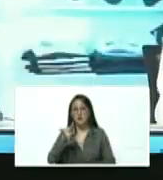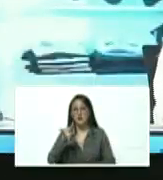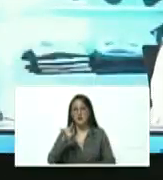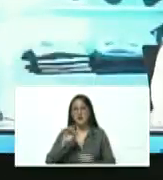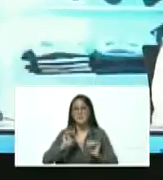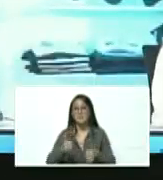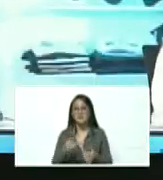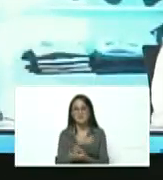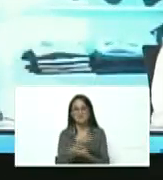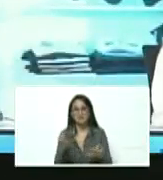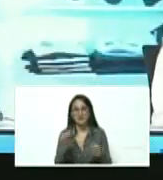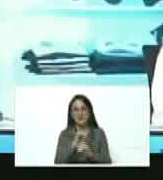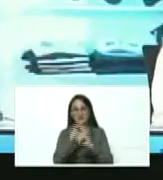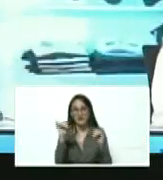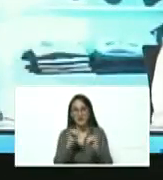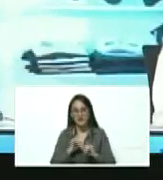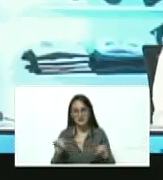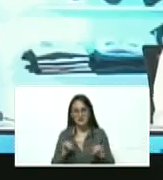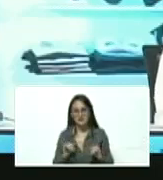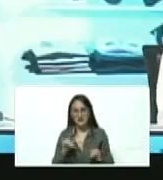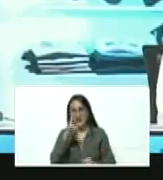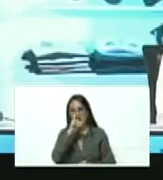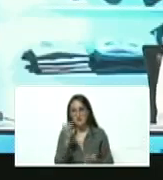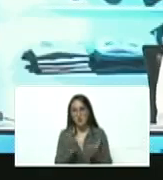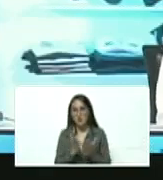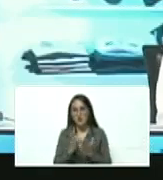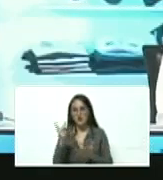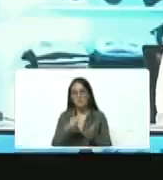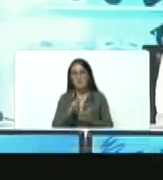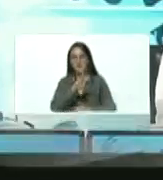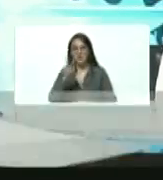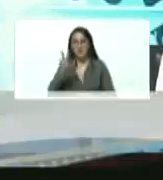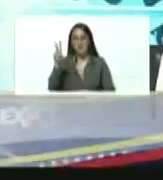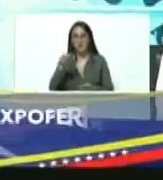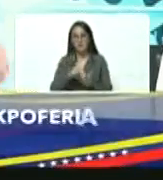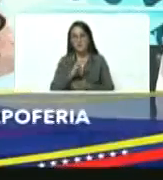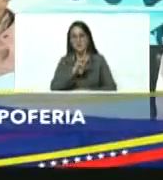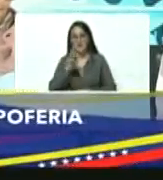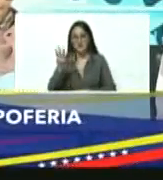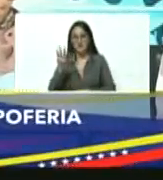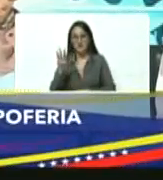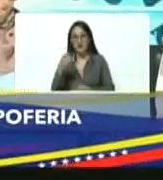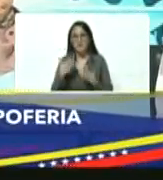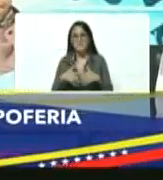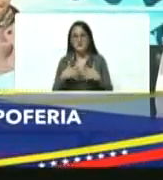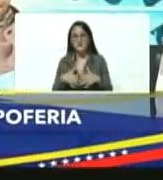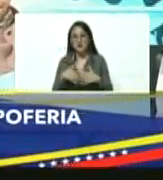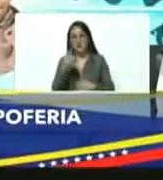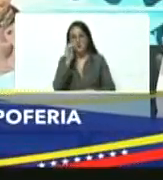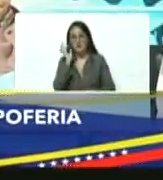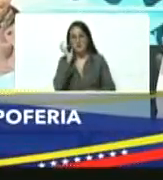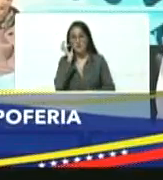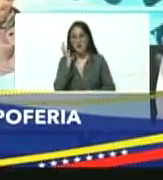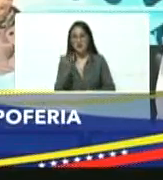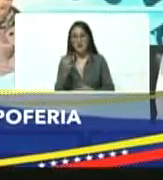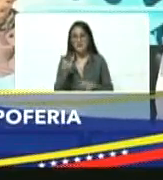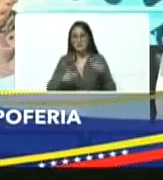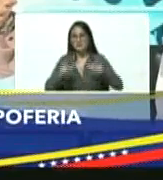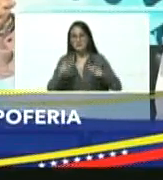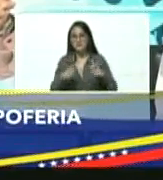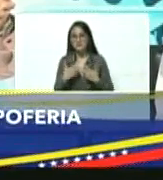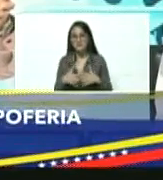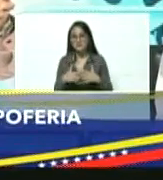inicio exitoso y feliz del año escolar 2022-2023. Empresarios, empresarias, emprendedores,